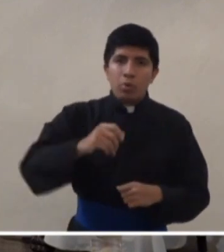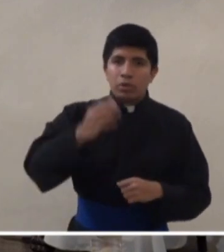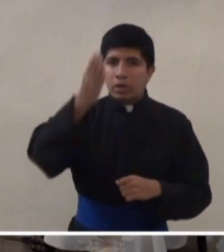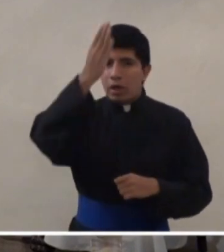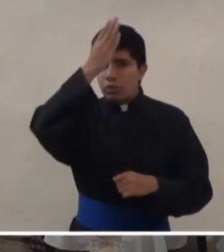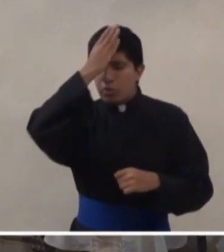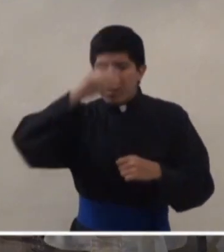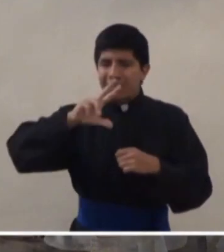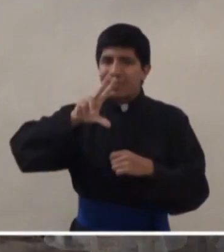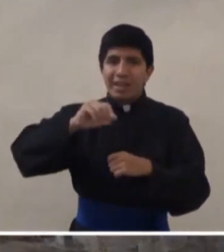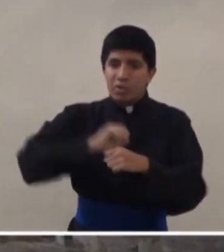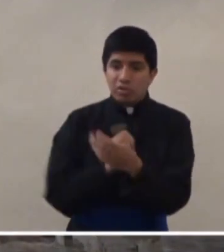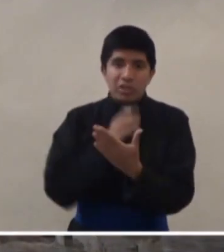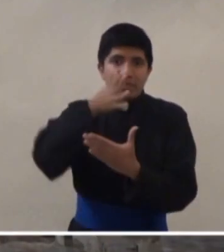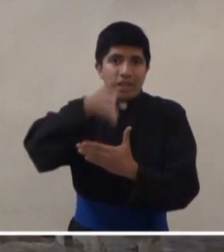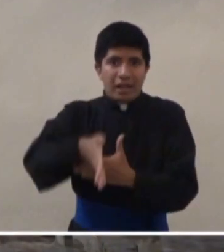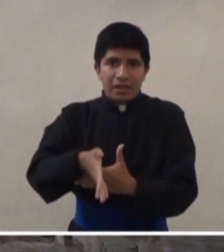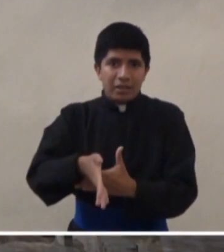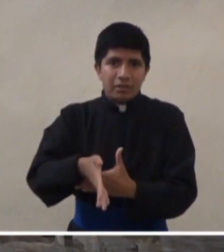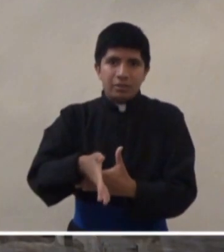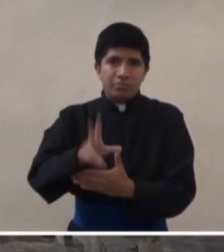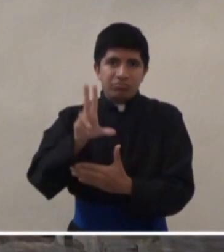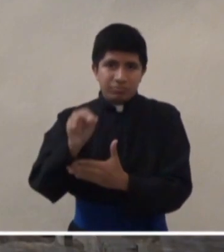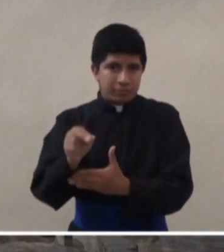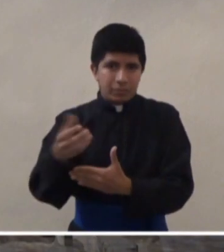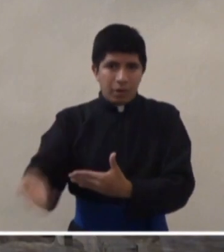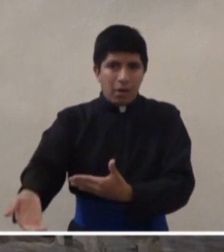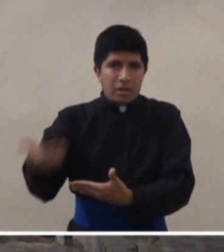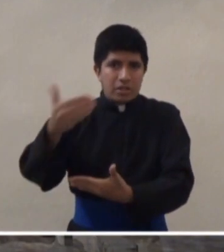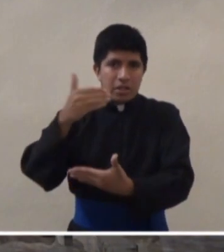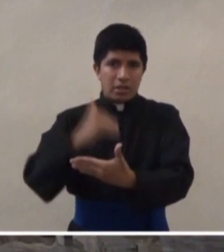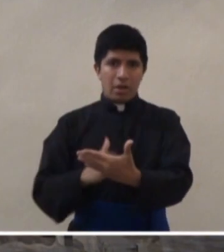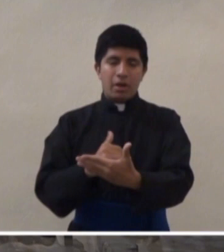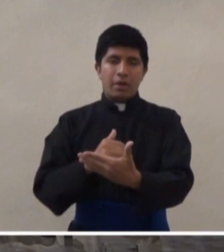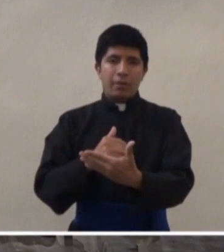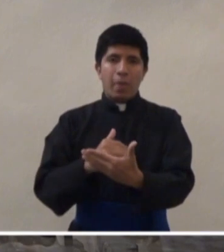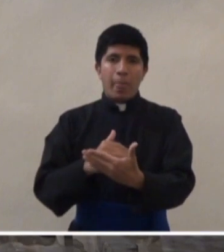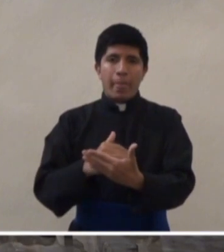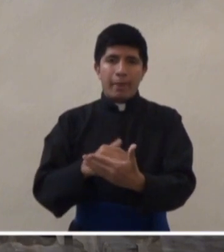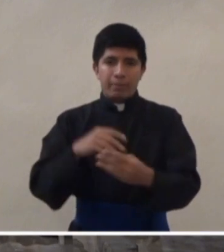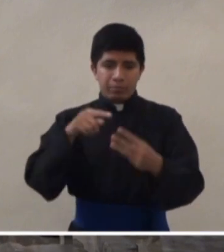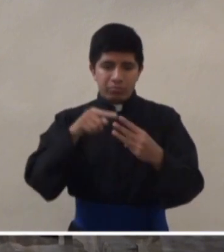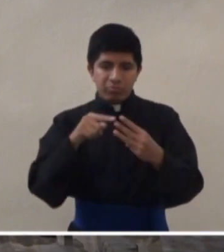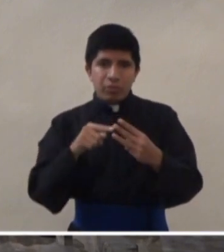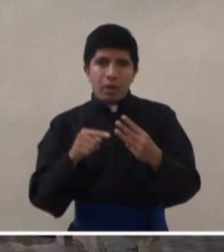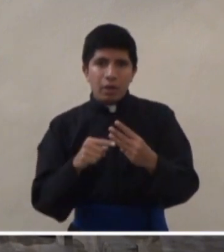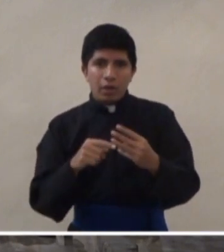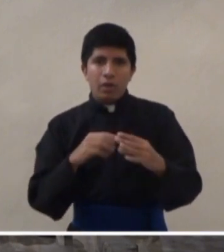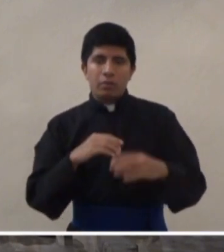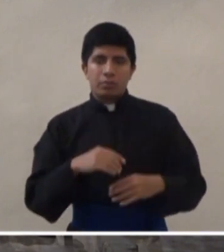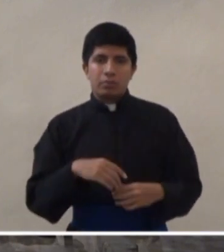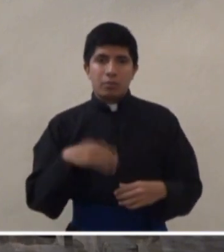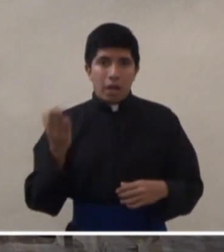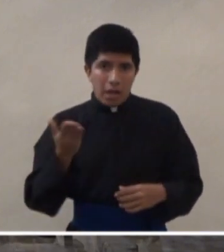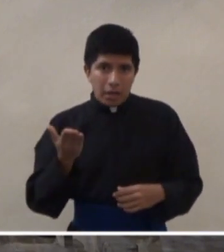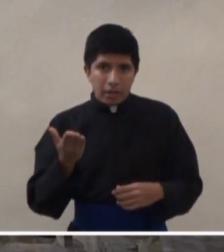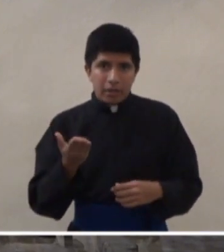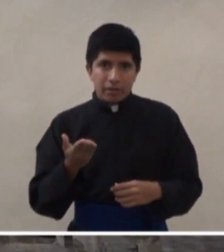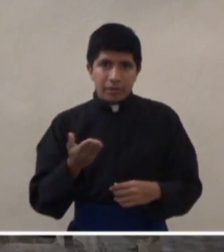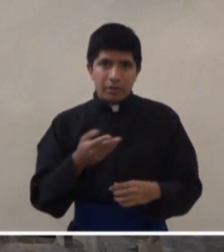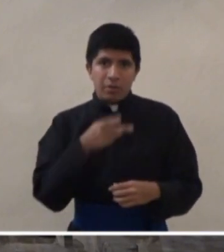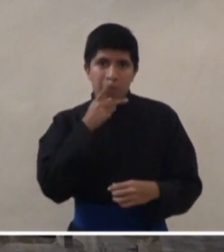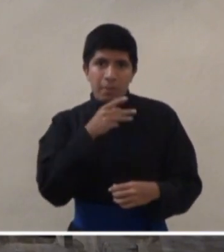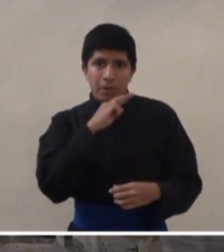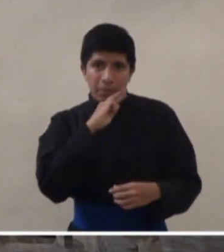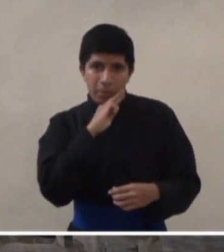se nos pierda. Y así pudiéramos buscar diferentes imágenes donde tenemos la misión de ser